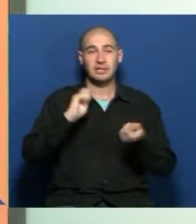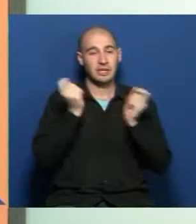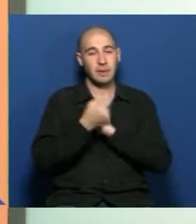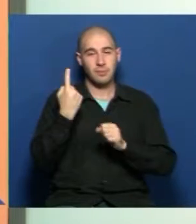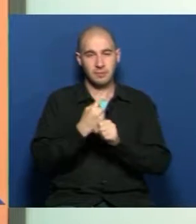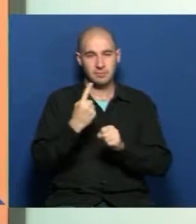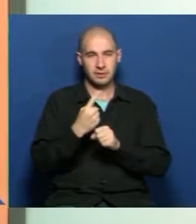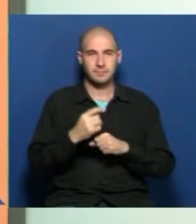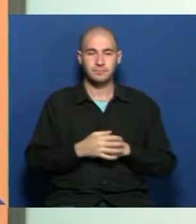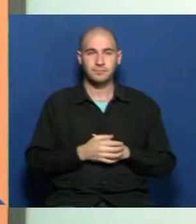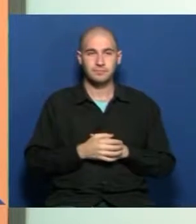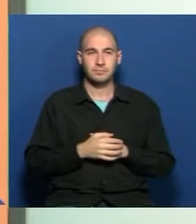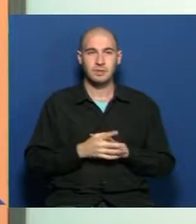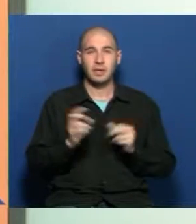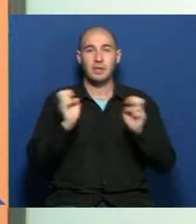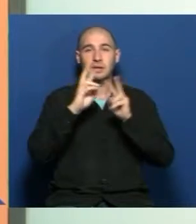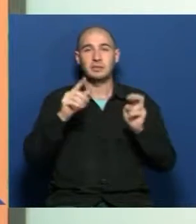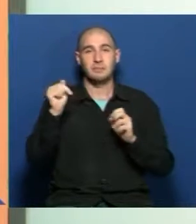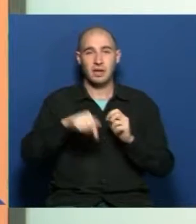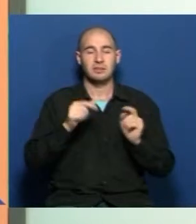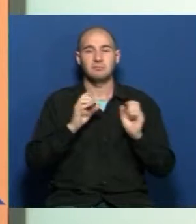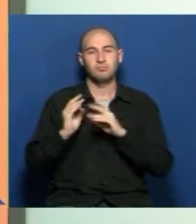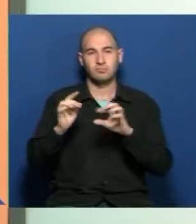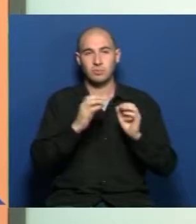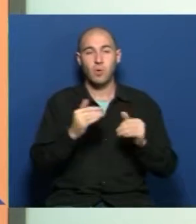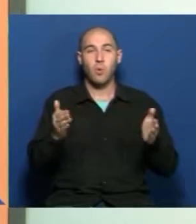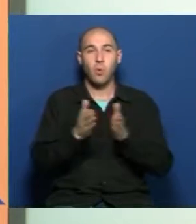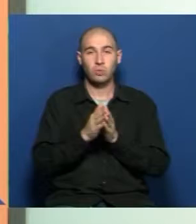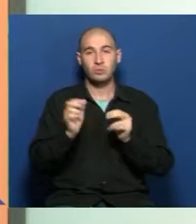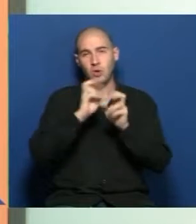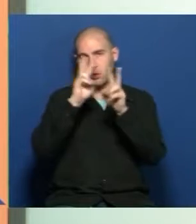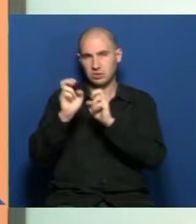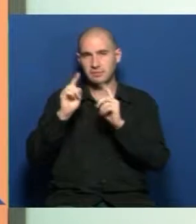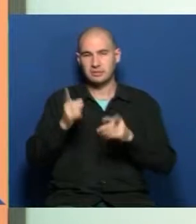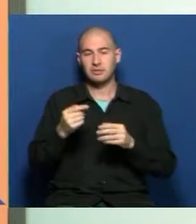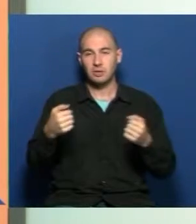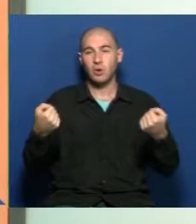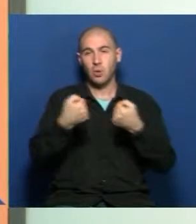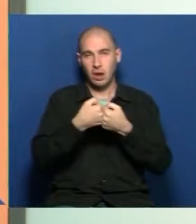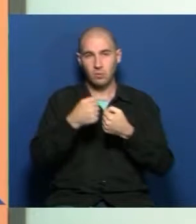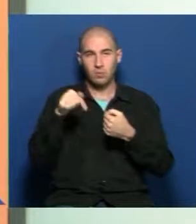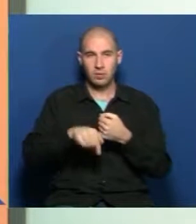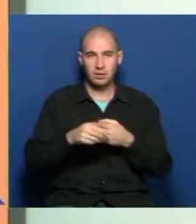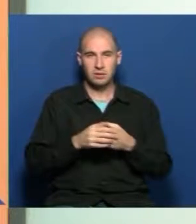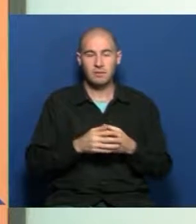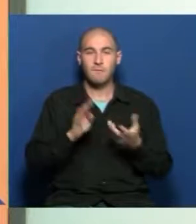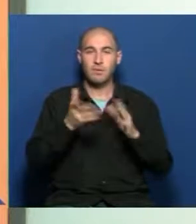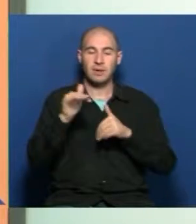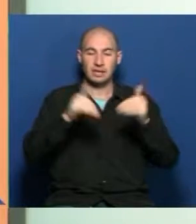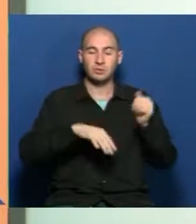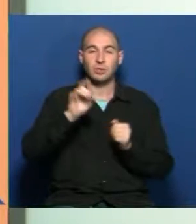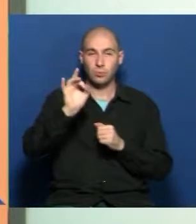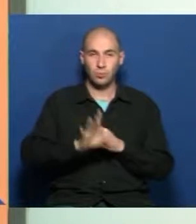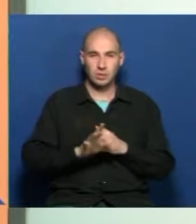reforma y que este tema lo vamos a discutir junto con otros temas para tratar de unificar un esquema